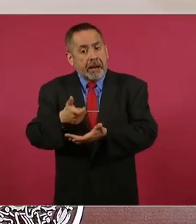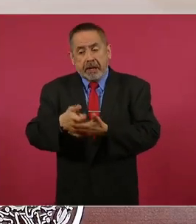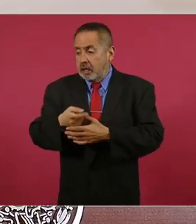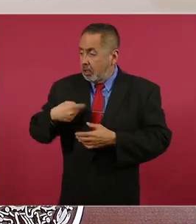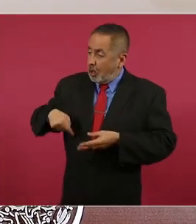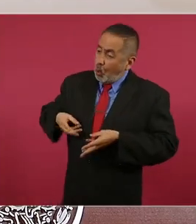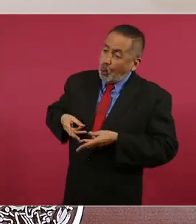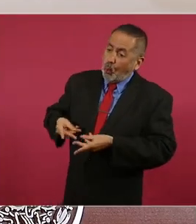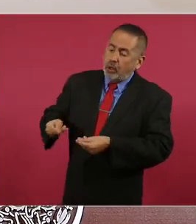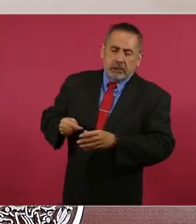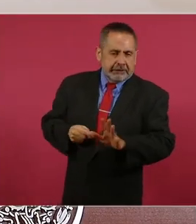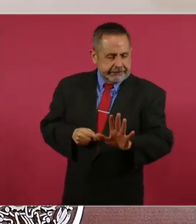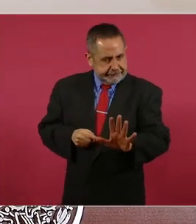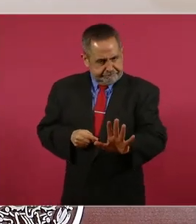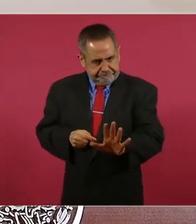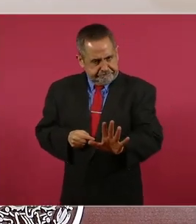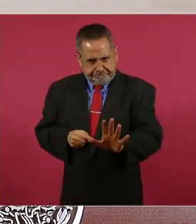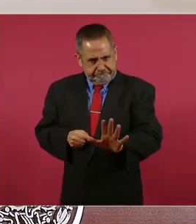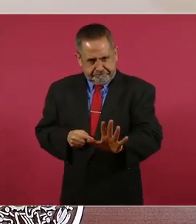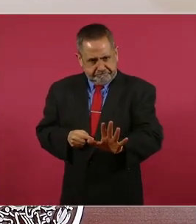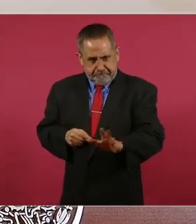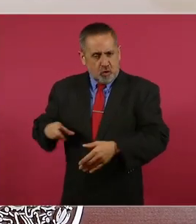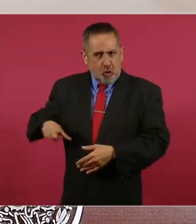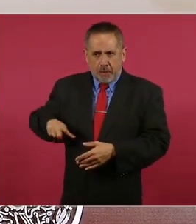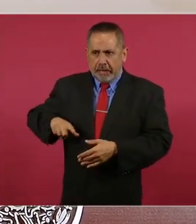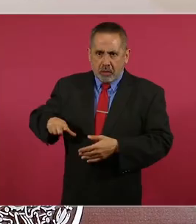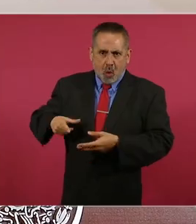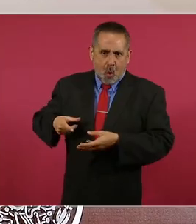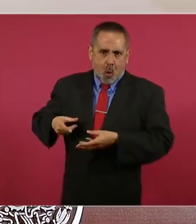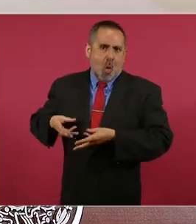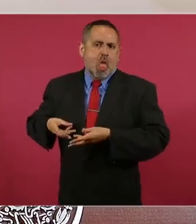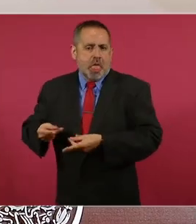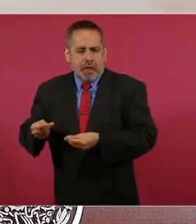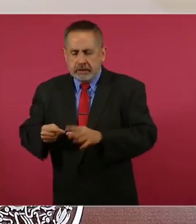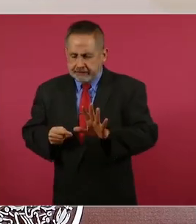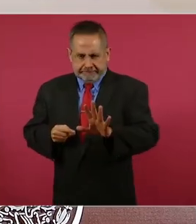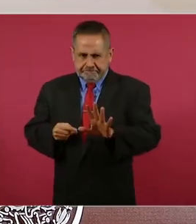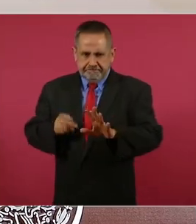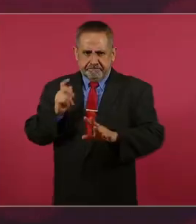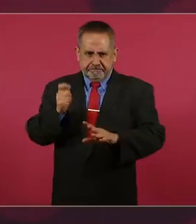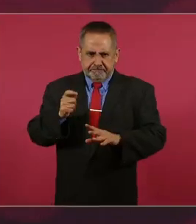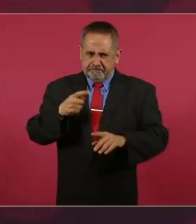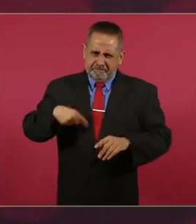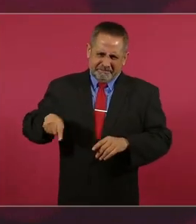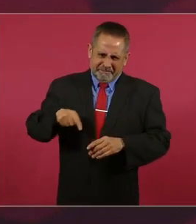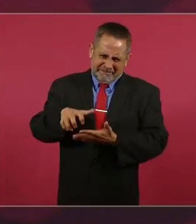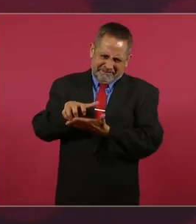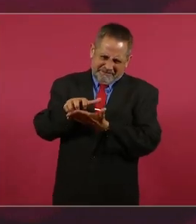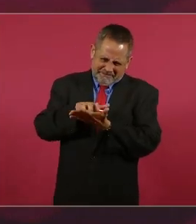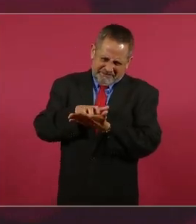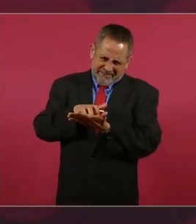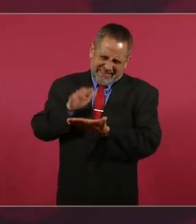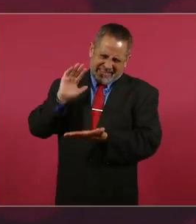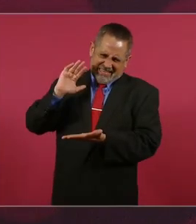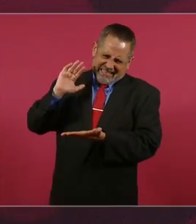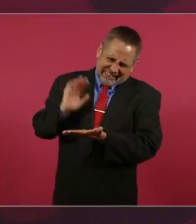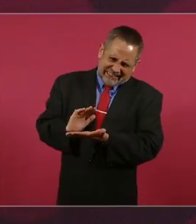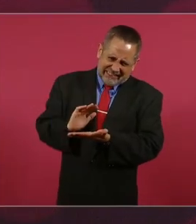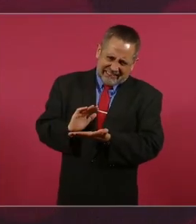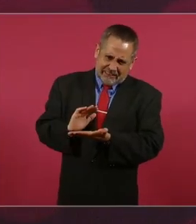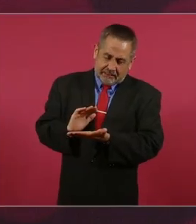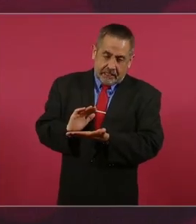que no le cueste tanto al pueblo mantener al gobierno, vamos a hacer un ajuste y ese